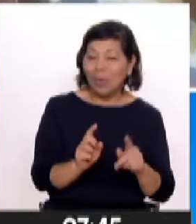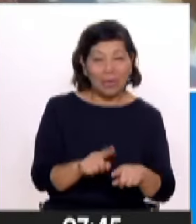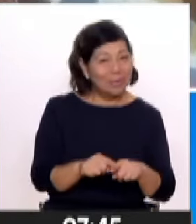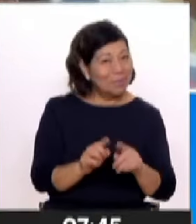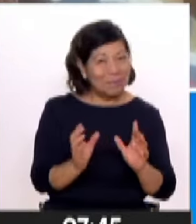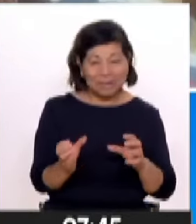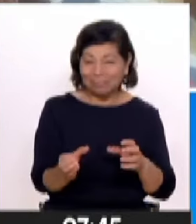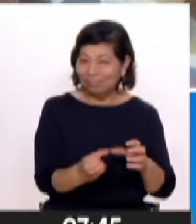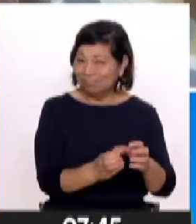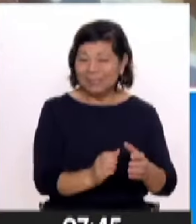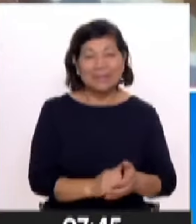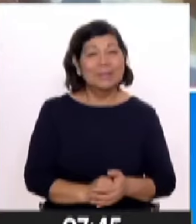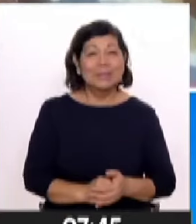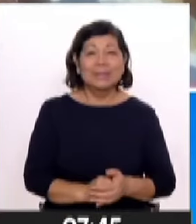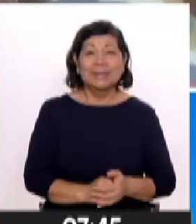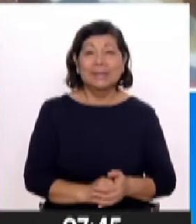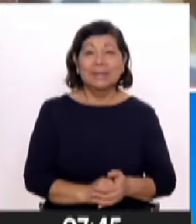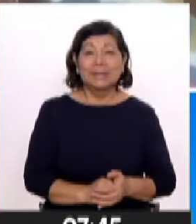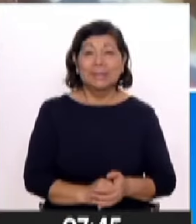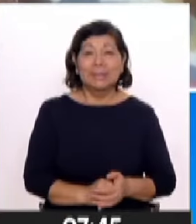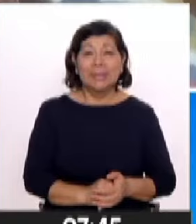depende